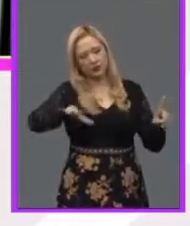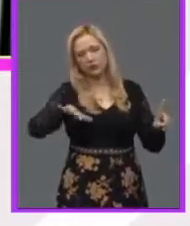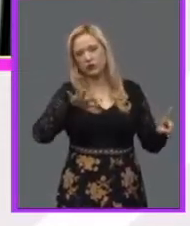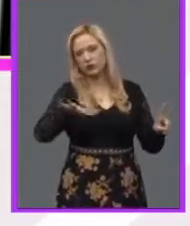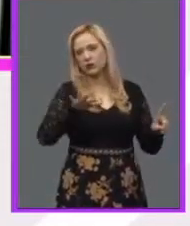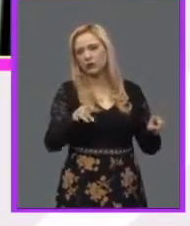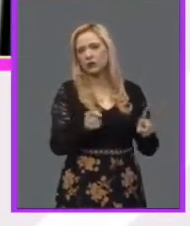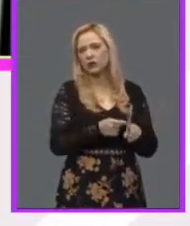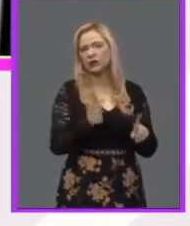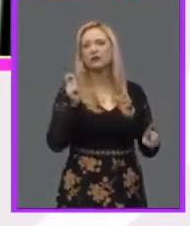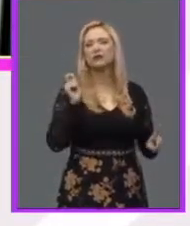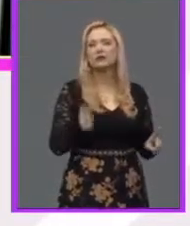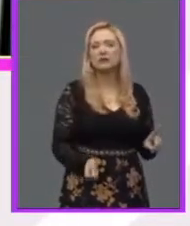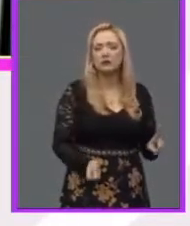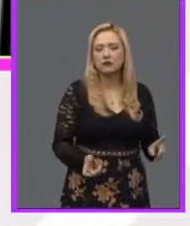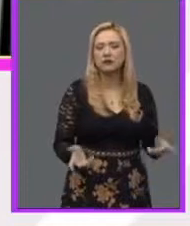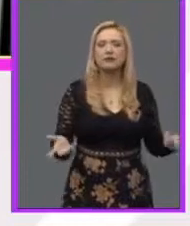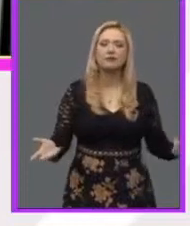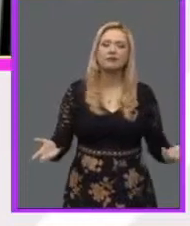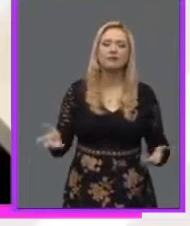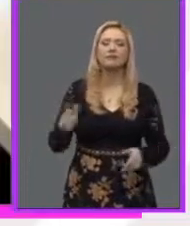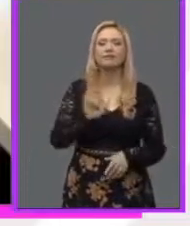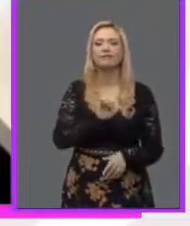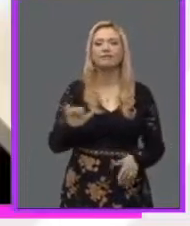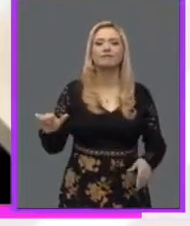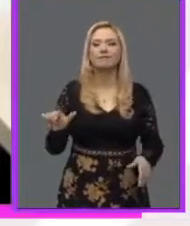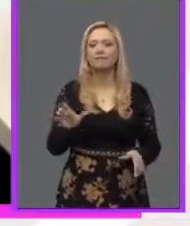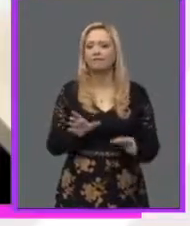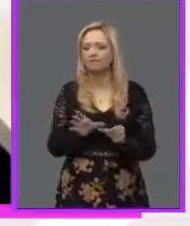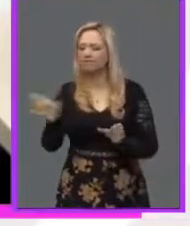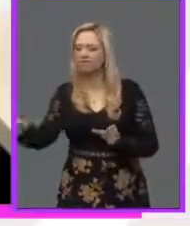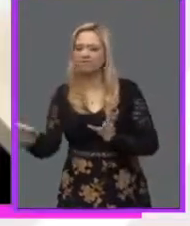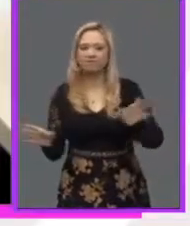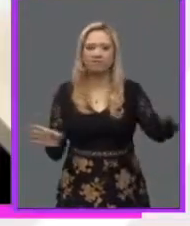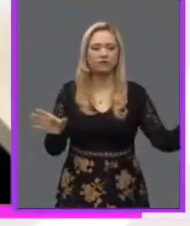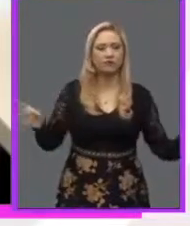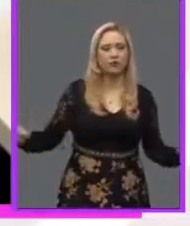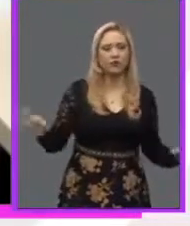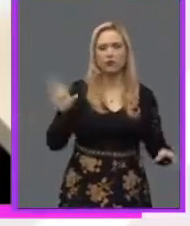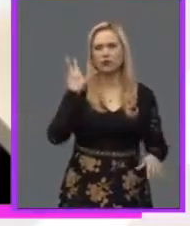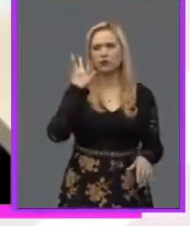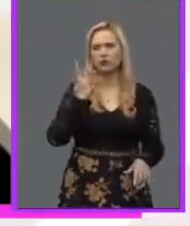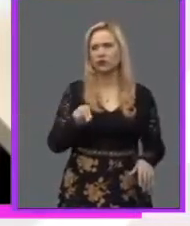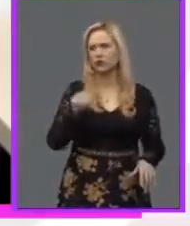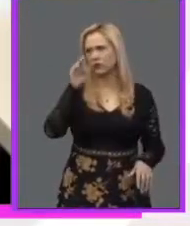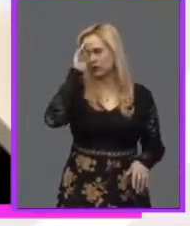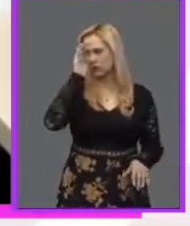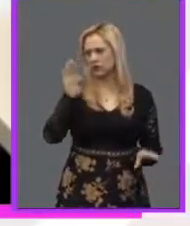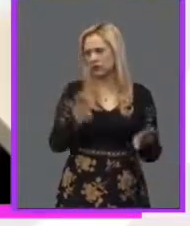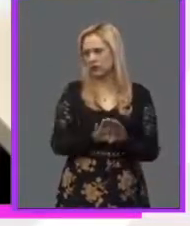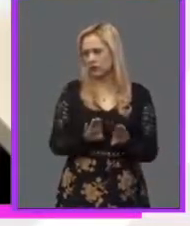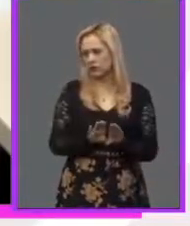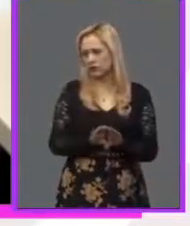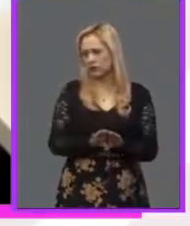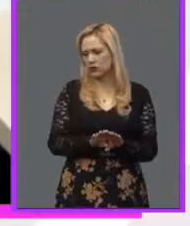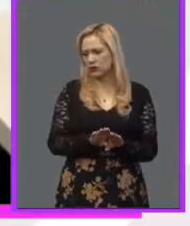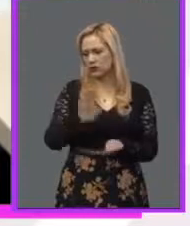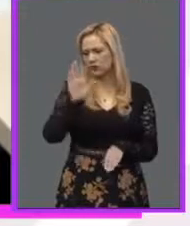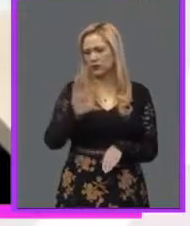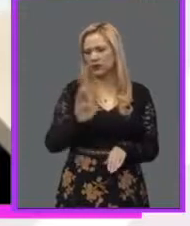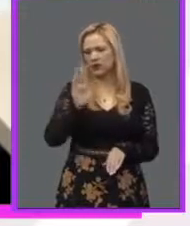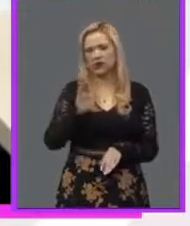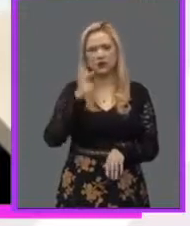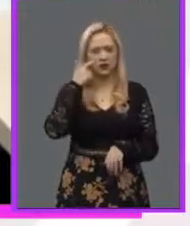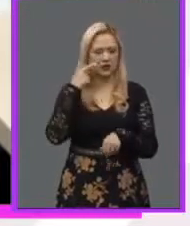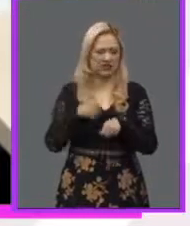se manifiesta es en los procesos también de gentrificación, que no es que sean en sí procesos, como ya mencionamos, solo definidos